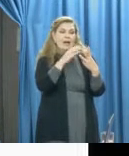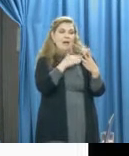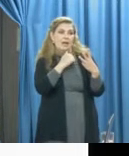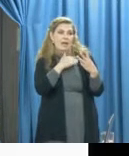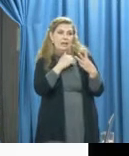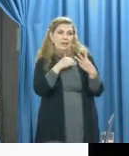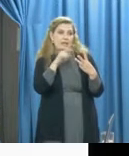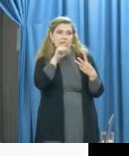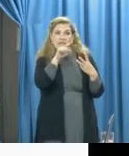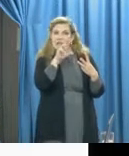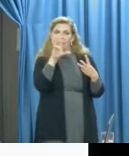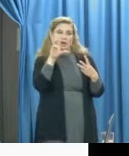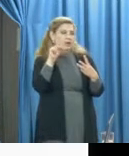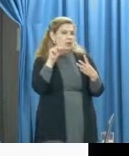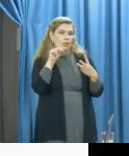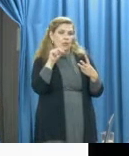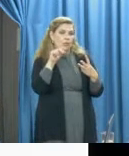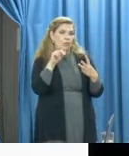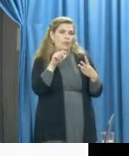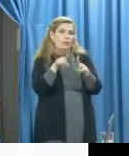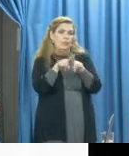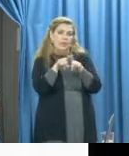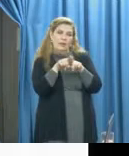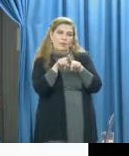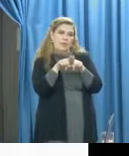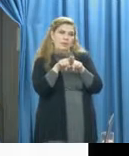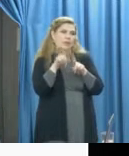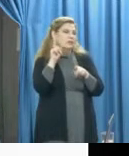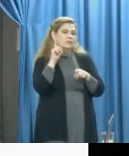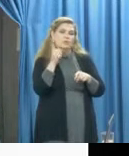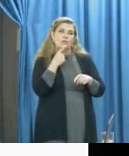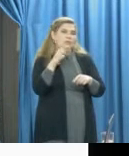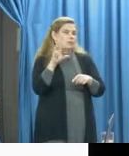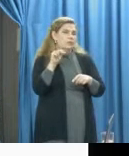esta persona no está afectada, que creo que es una hermanita.